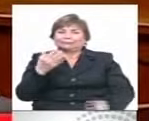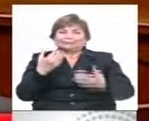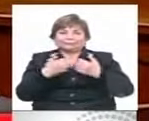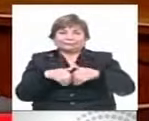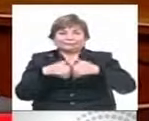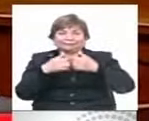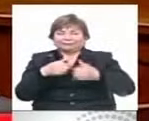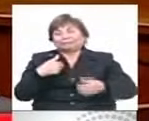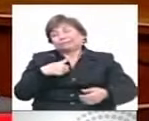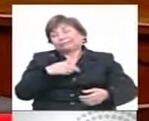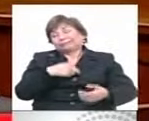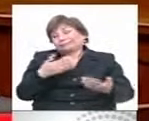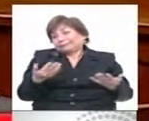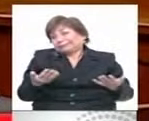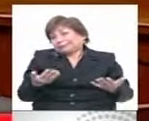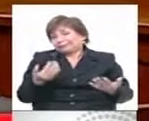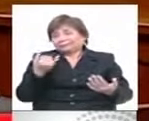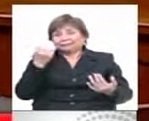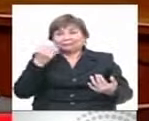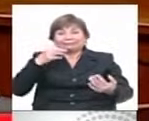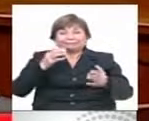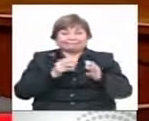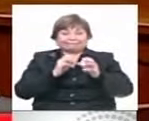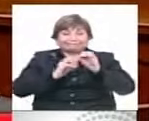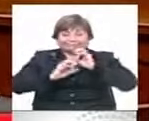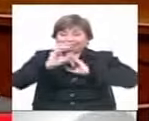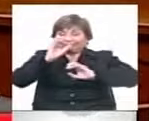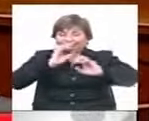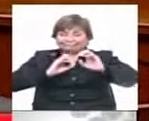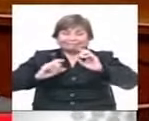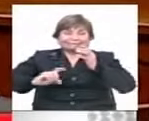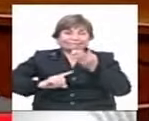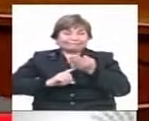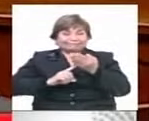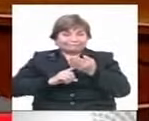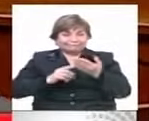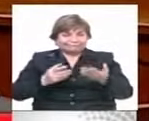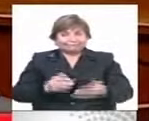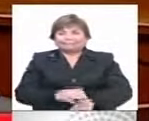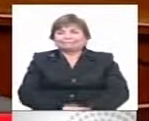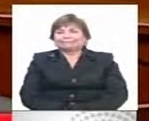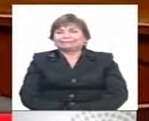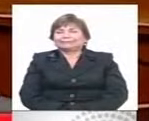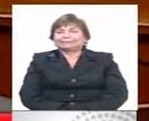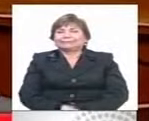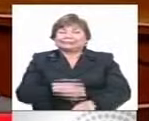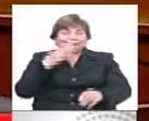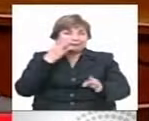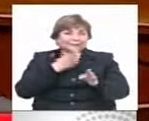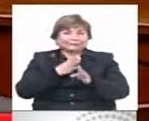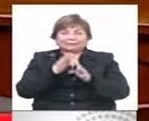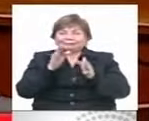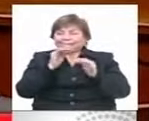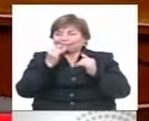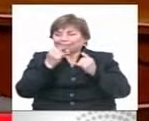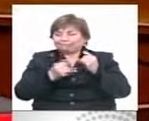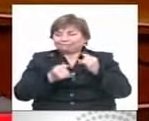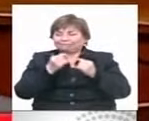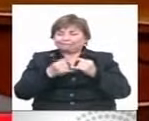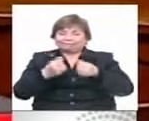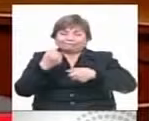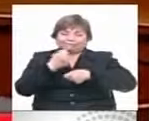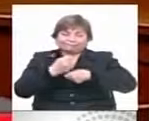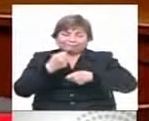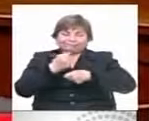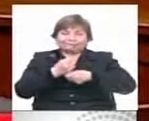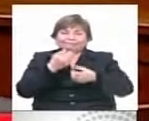nosotros resulta imperativo el impulso de la ciencia, tecnología e innovación. En esta línea se está terminando de trabajar